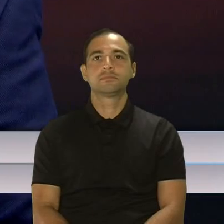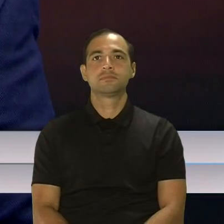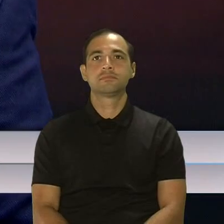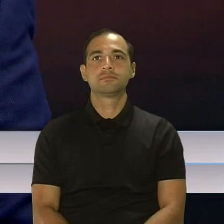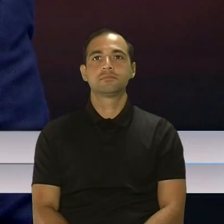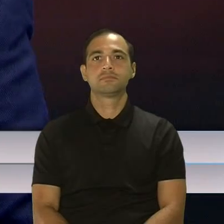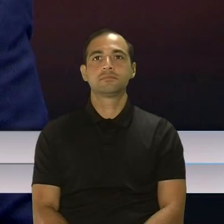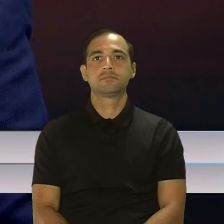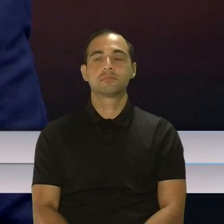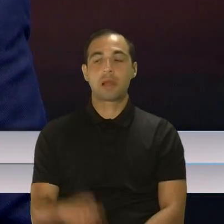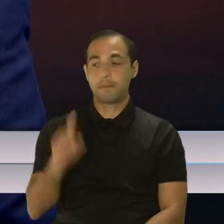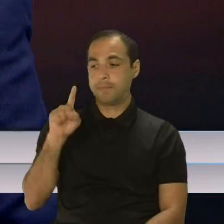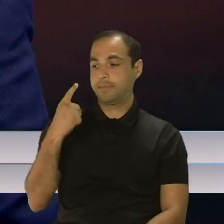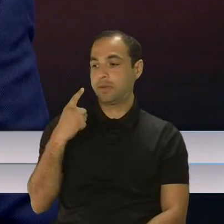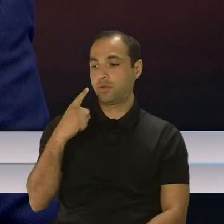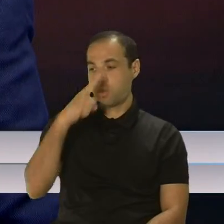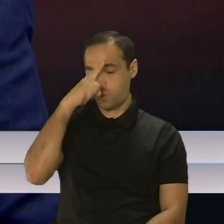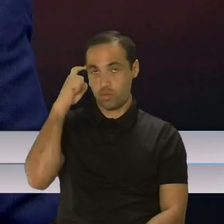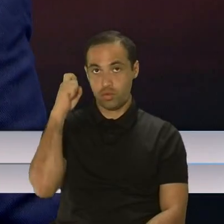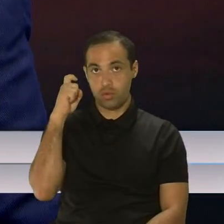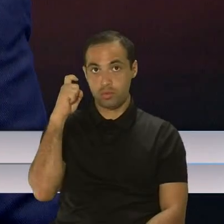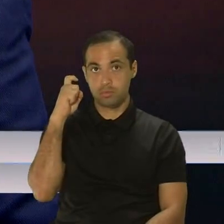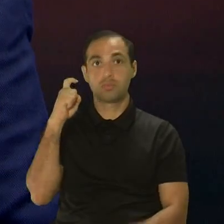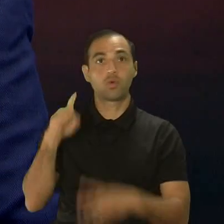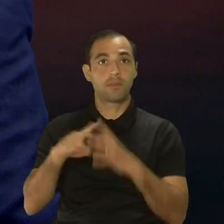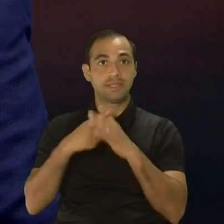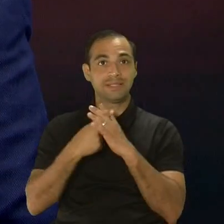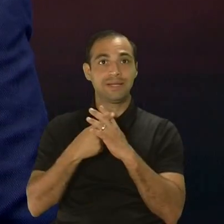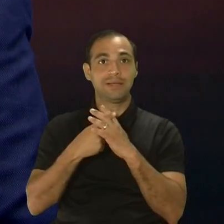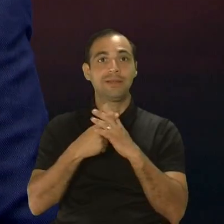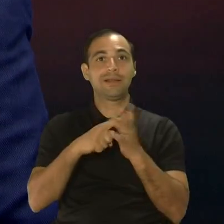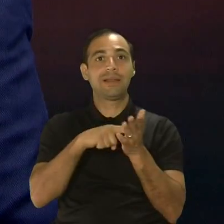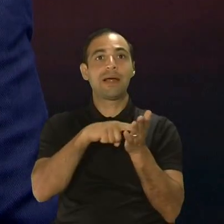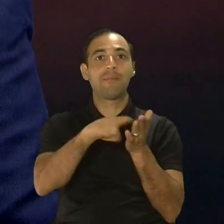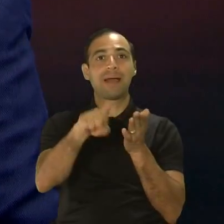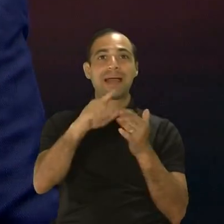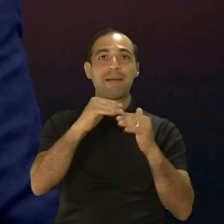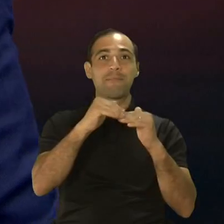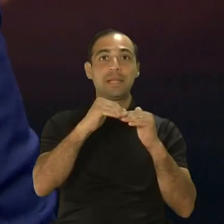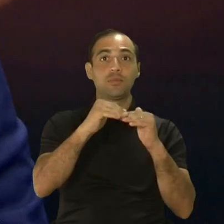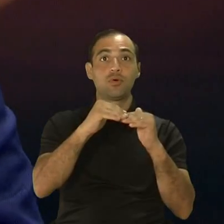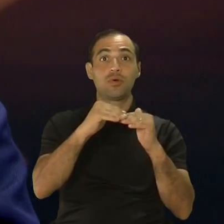A partir del 1 de julio entrará en vigor el salario mínimo a